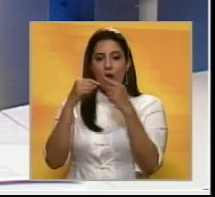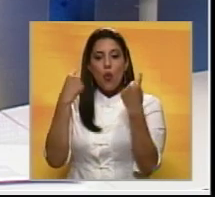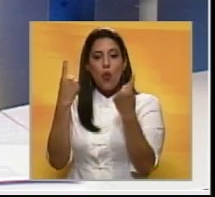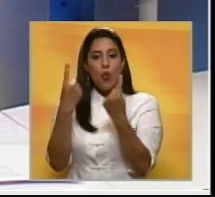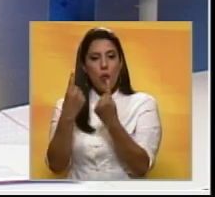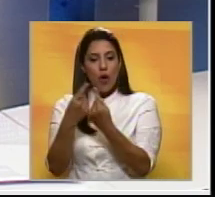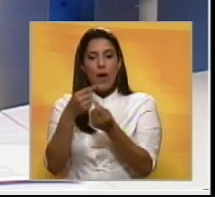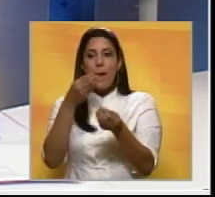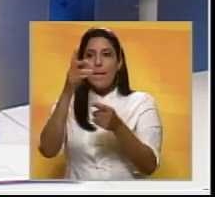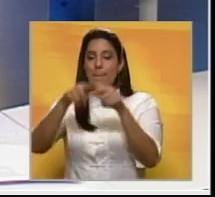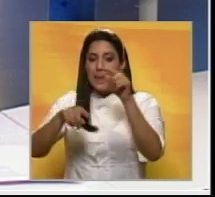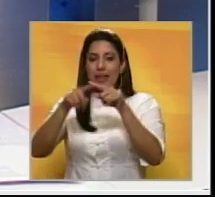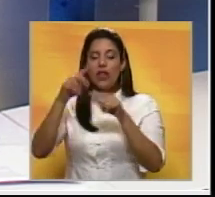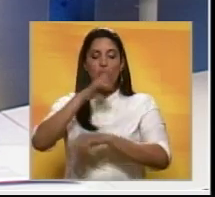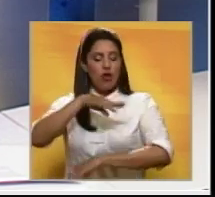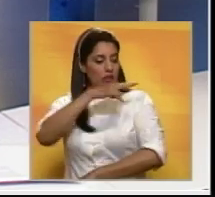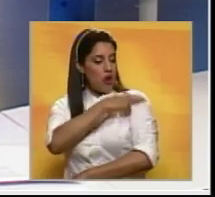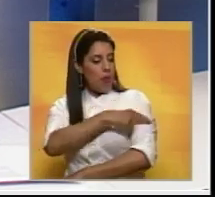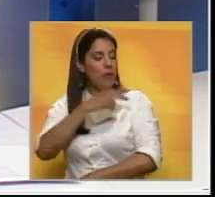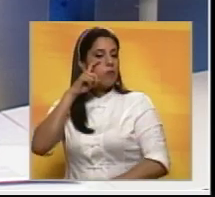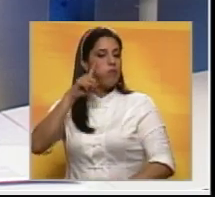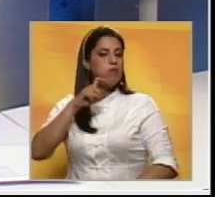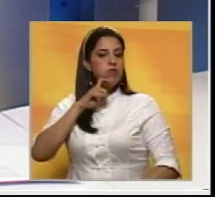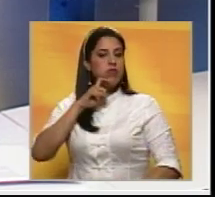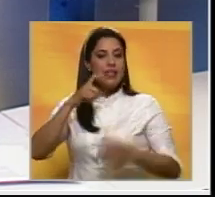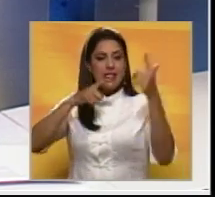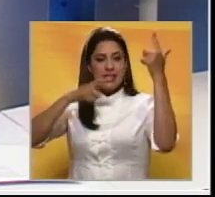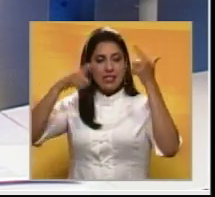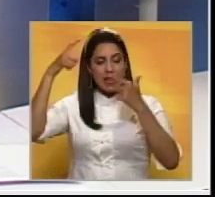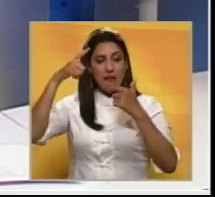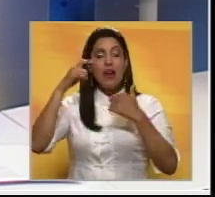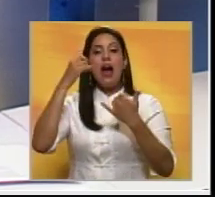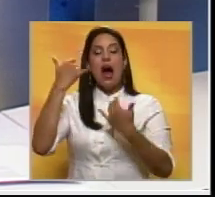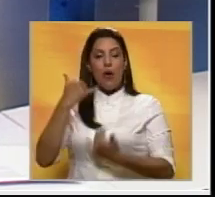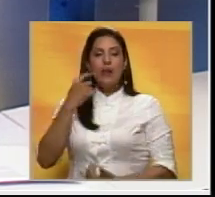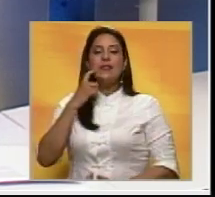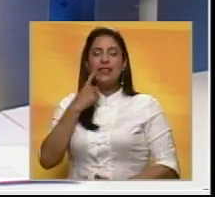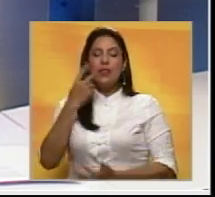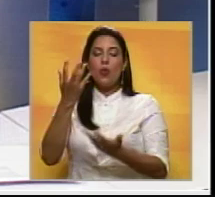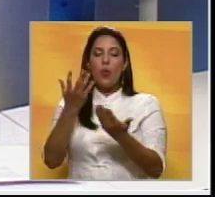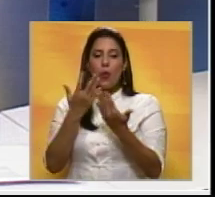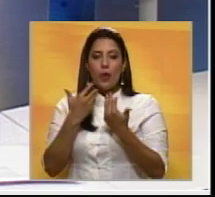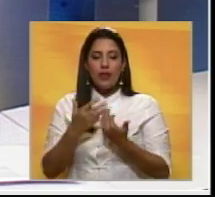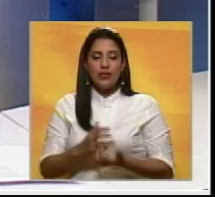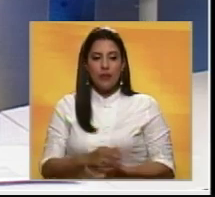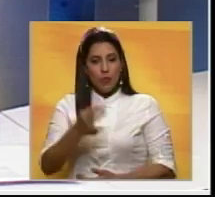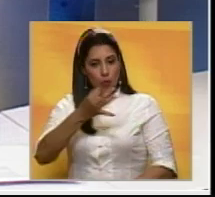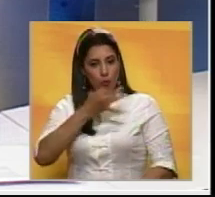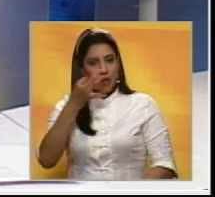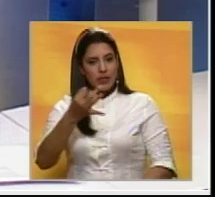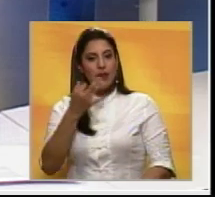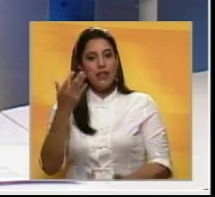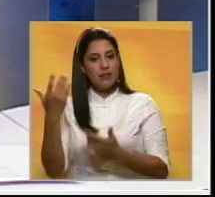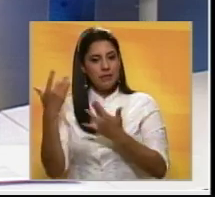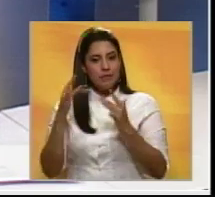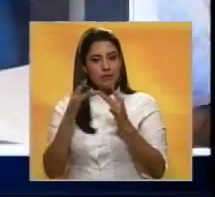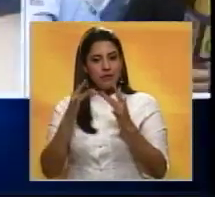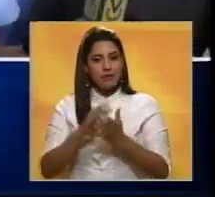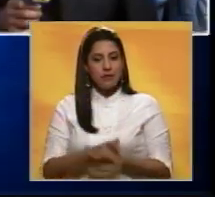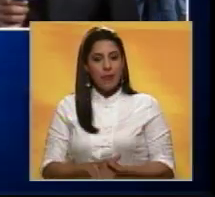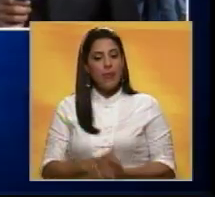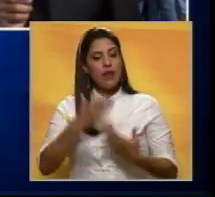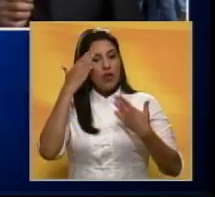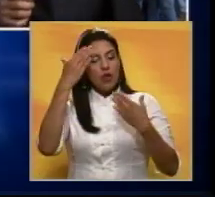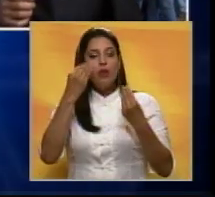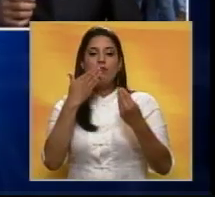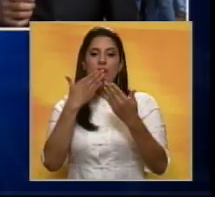áreas y dotación de equipos en el Hospital Materno Infantil Hugo Chávez. Santiago Gutiérrez nos amplía la información. Buenas tardes, Santiago, adelante.